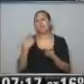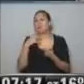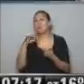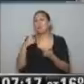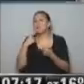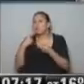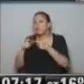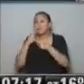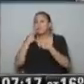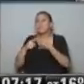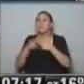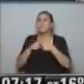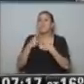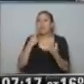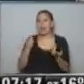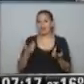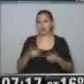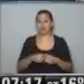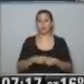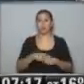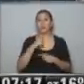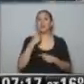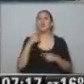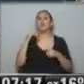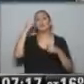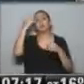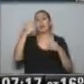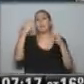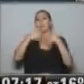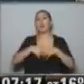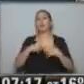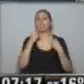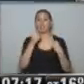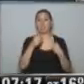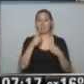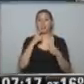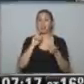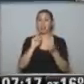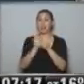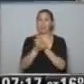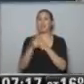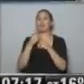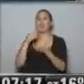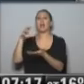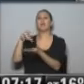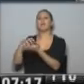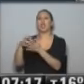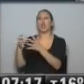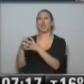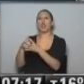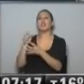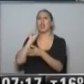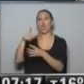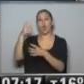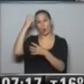discusión. Los proyectos ingresados al Congreso son el que reforma el Consejo de la Magistratura, el que